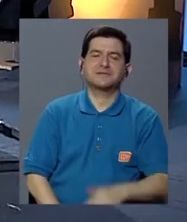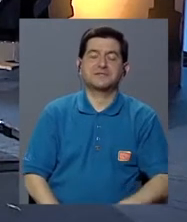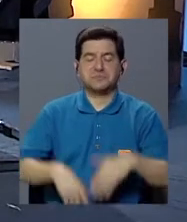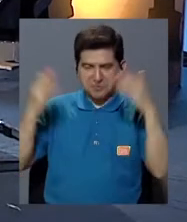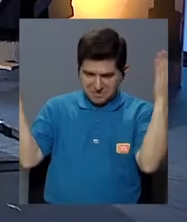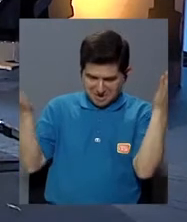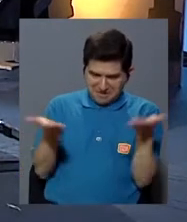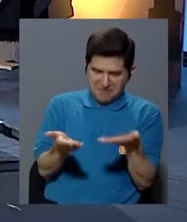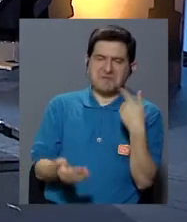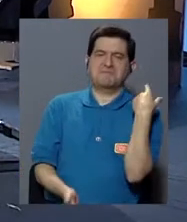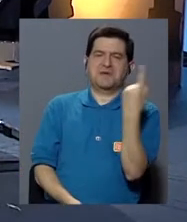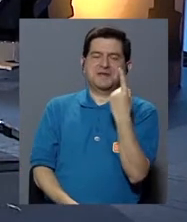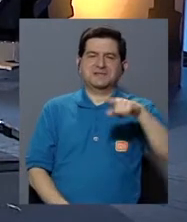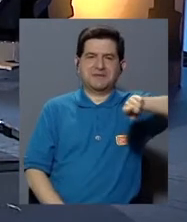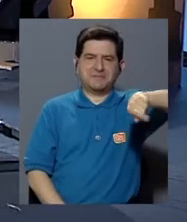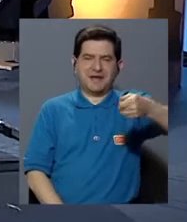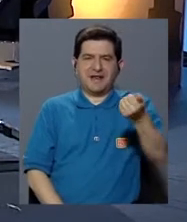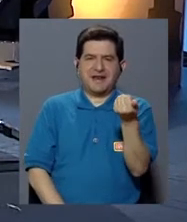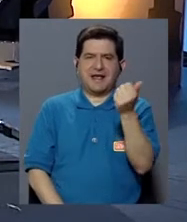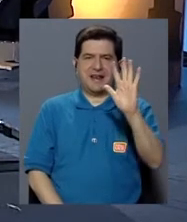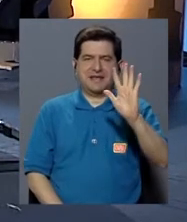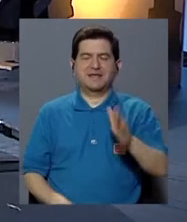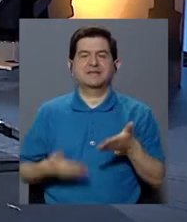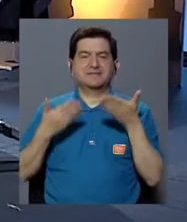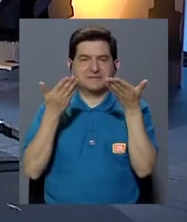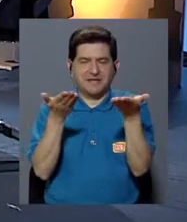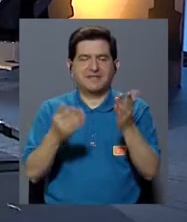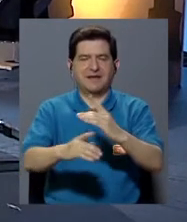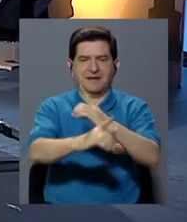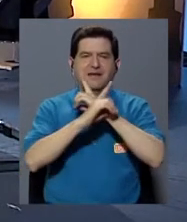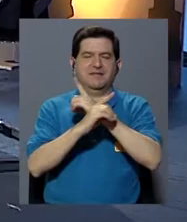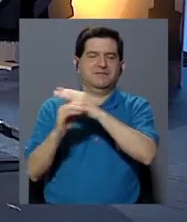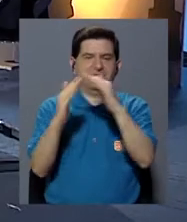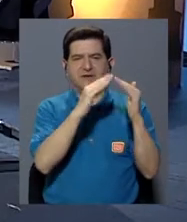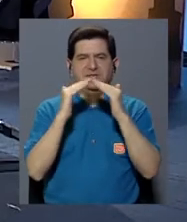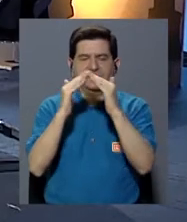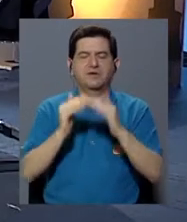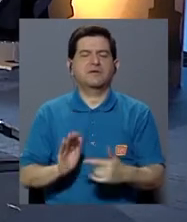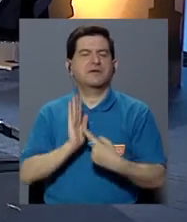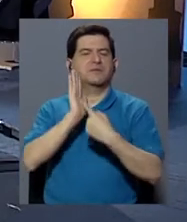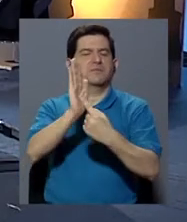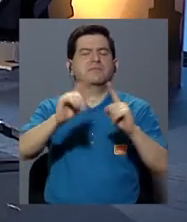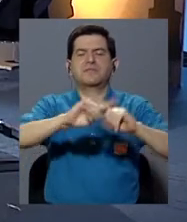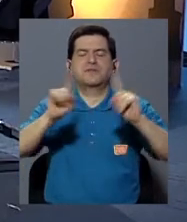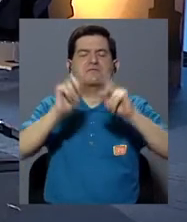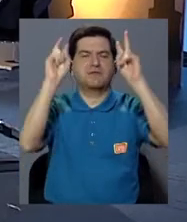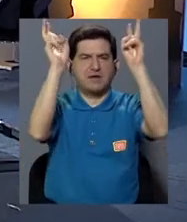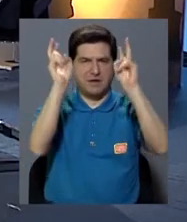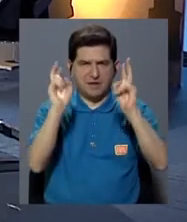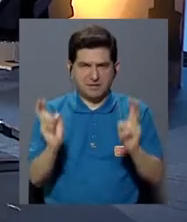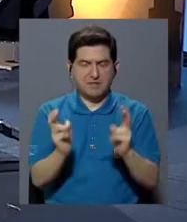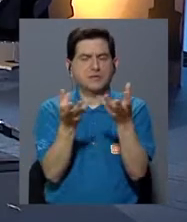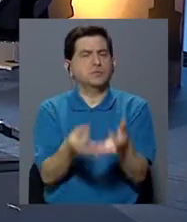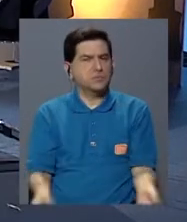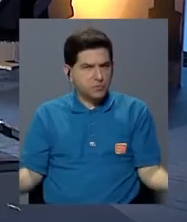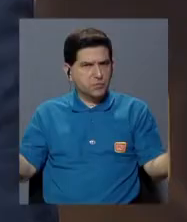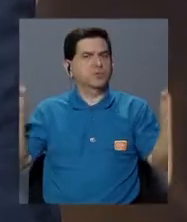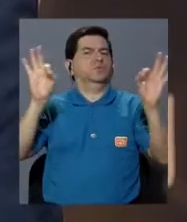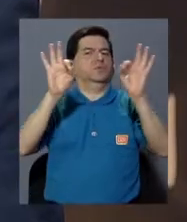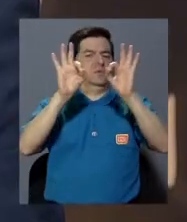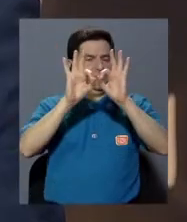que siempre Canal 15 le da a la Defensoría de los Habitantes para exponer diversos asuntos de suma